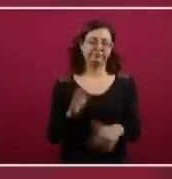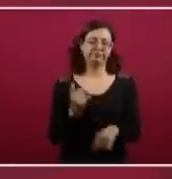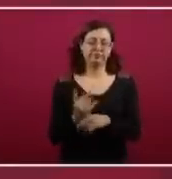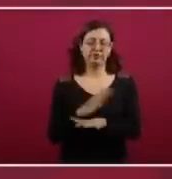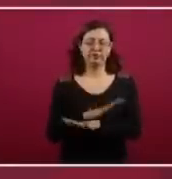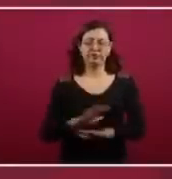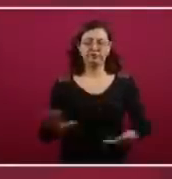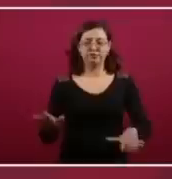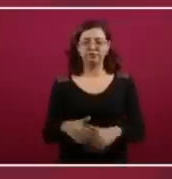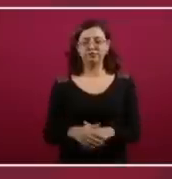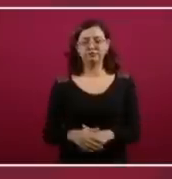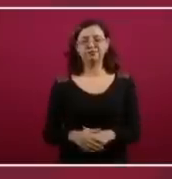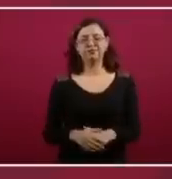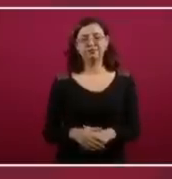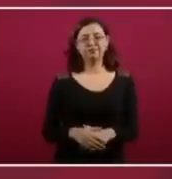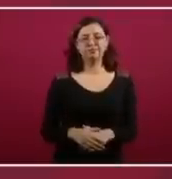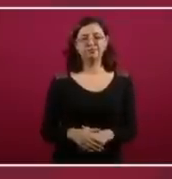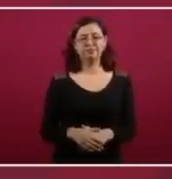son bienvenidas,